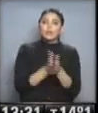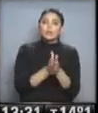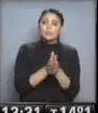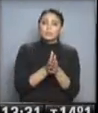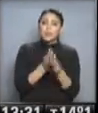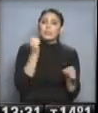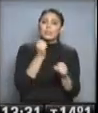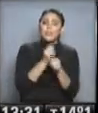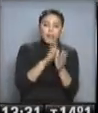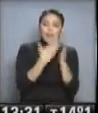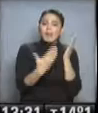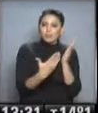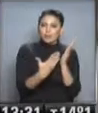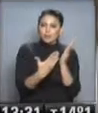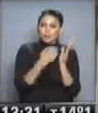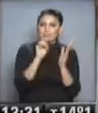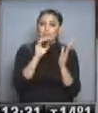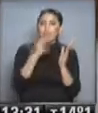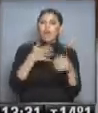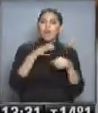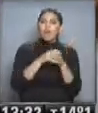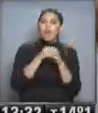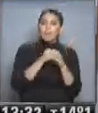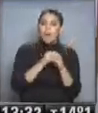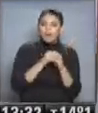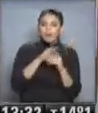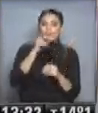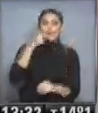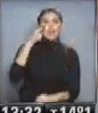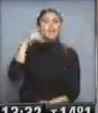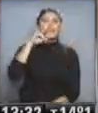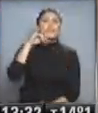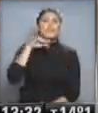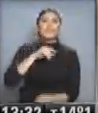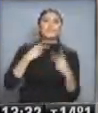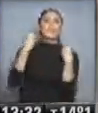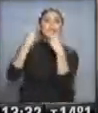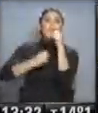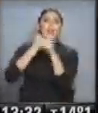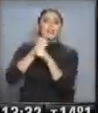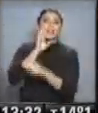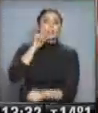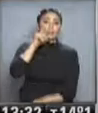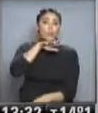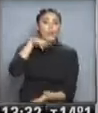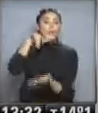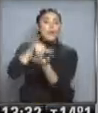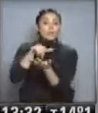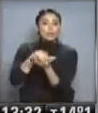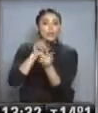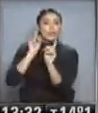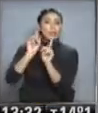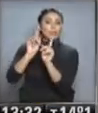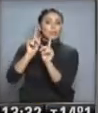haciendo un libro que se llama Compañero Raimundo. Se fue a Estados Unidos, se fue a Nueva York, en la ciudad donde estuvieron exilados